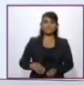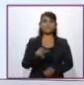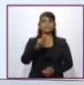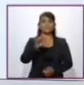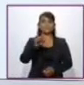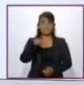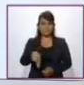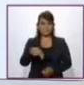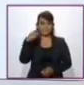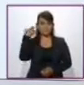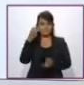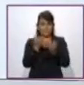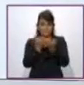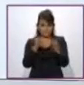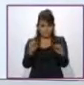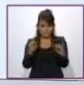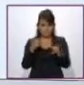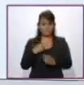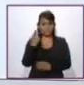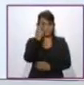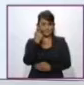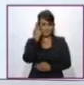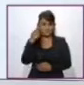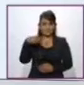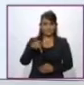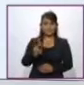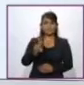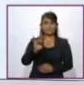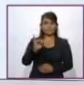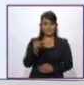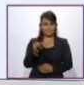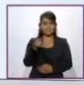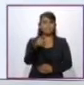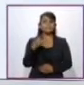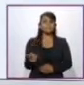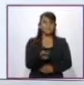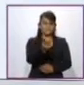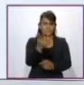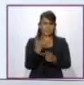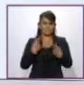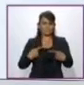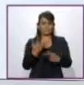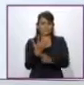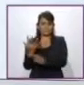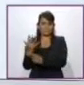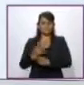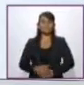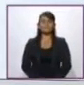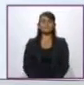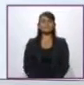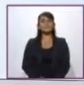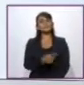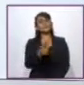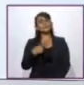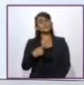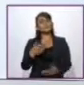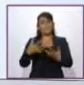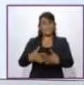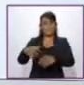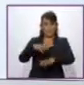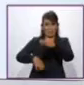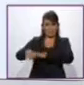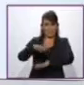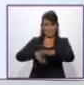Querétaro Independiente, Mauricio Curi González. La pregunta de la ciudadanía, candidato: ¿qué propone en contra de las empresas que